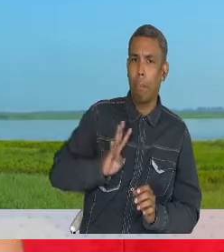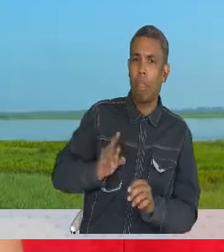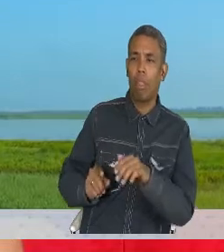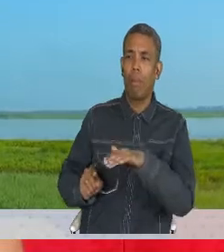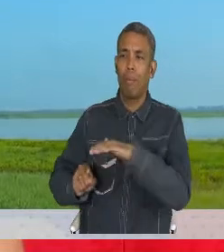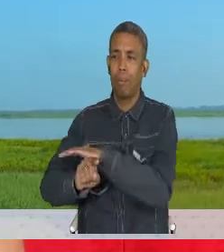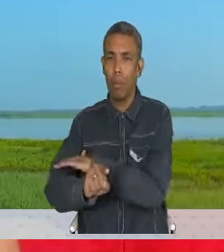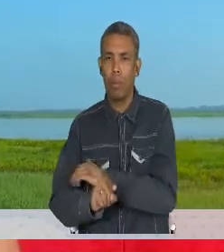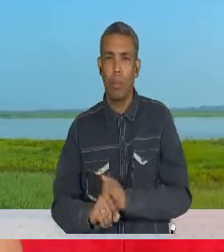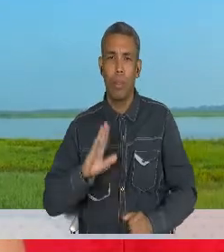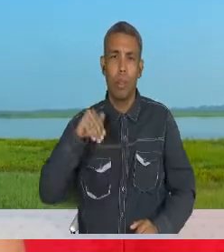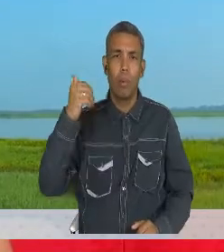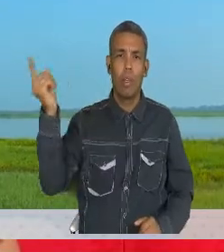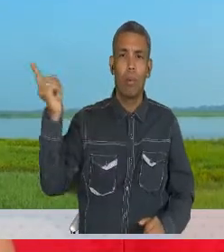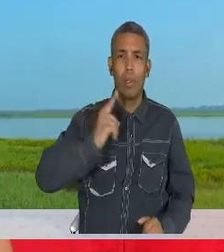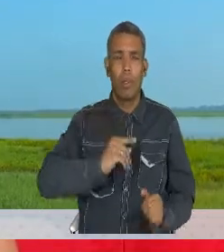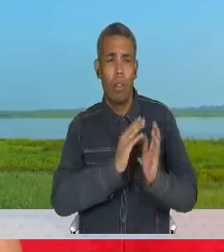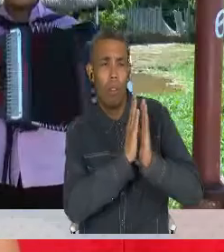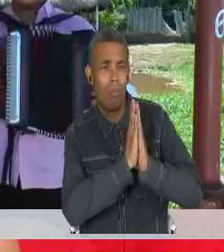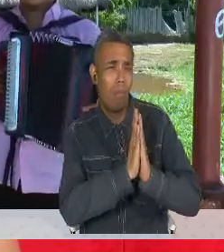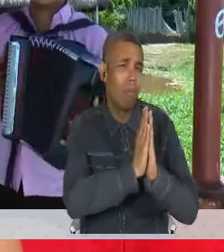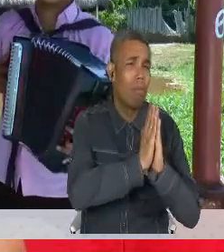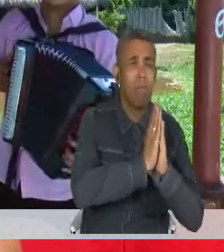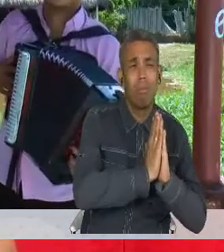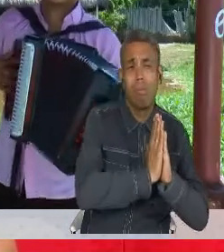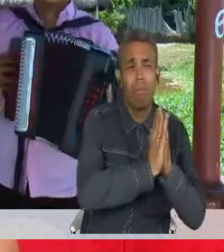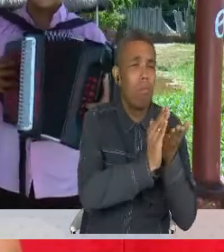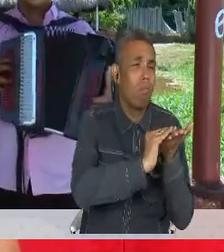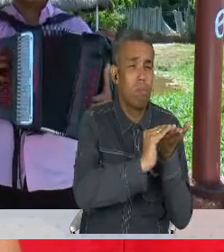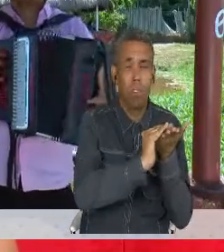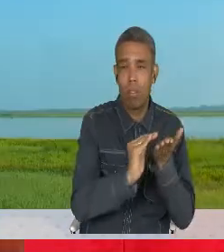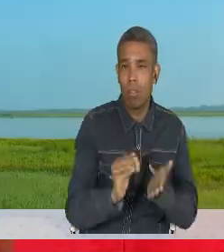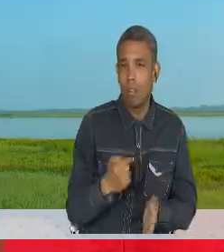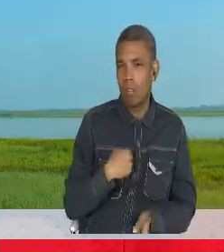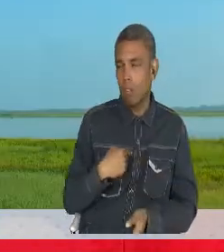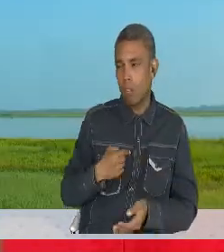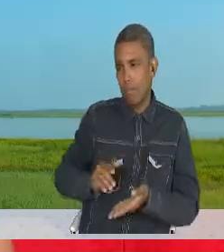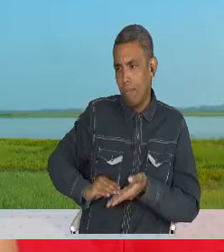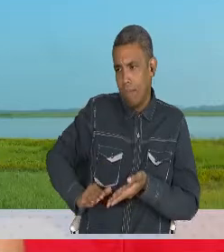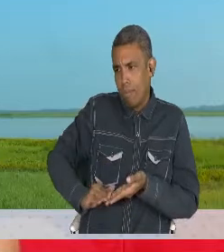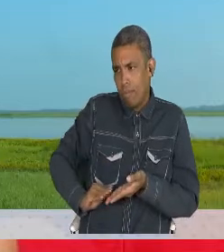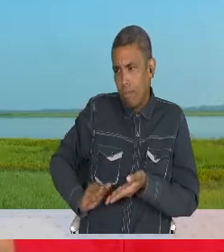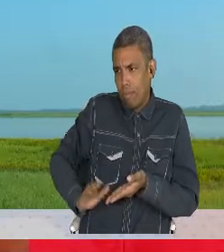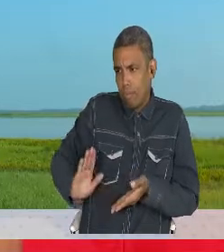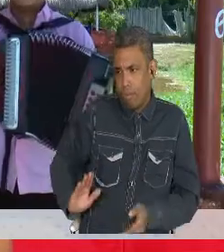Como si nada hubiera pasado y esta mujer le dice, qué pena, pero ya es muy tarde. Consíguete otra